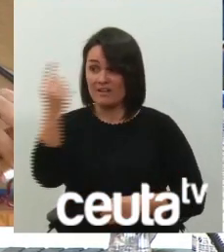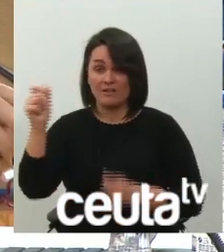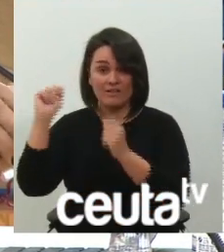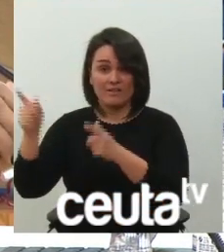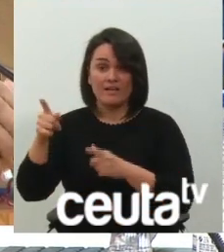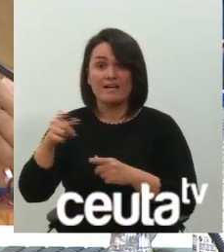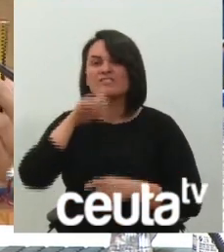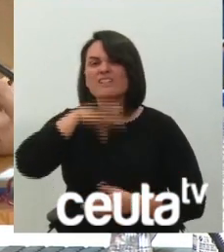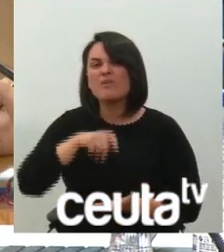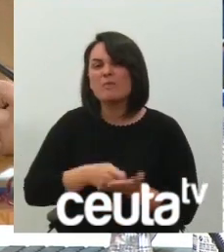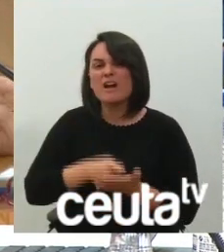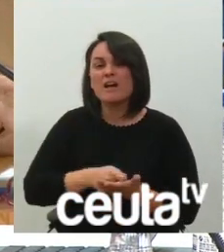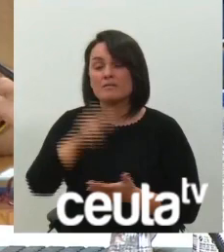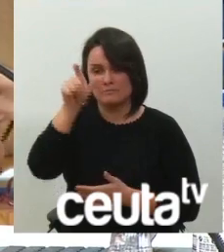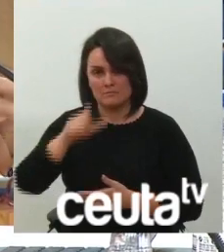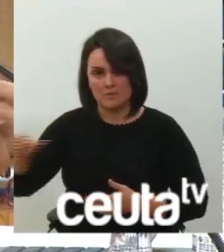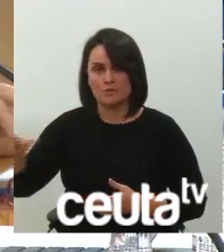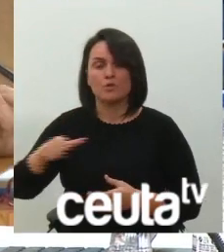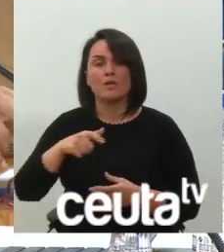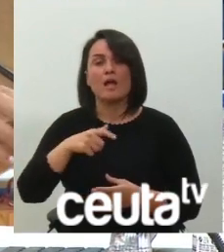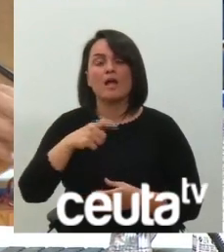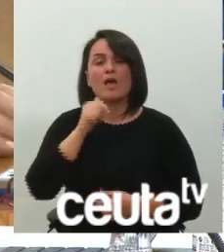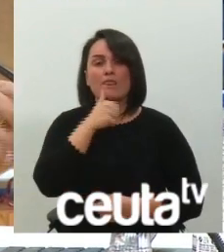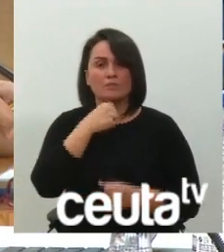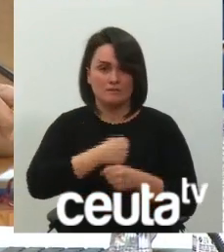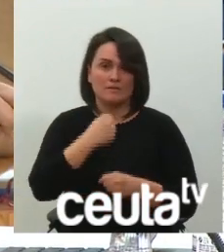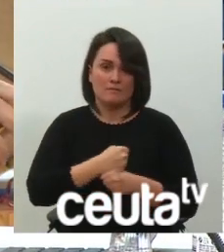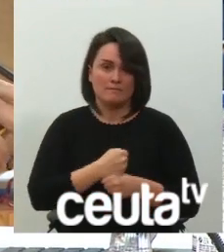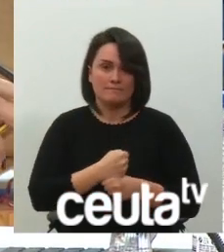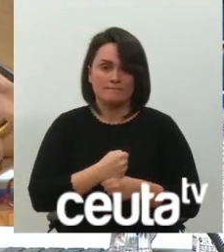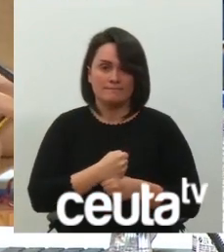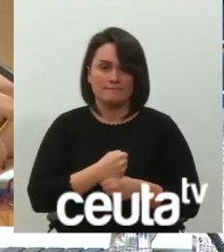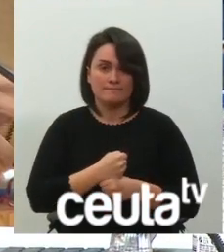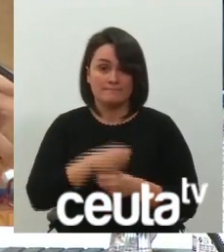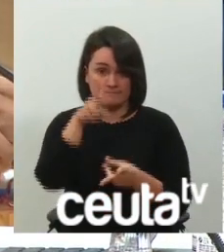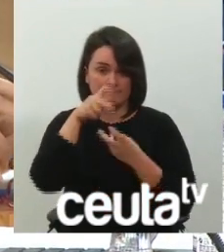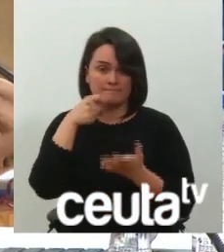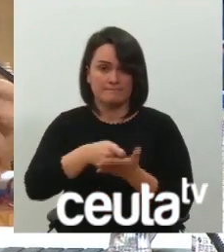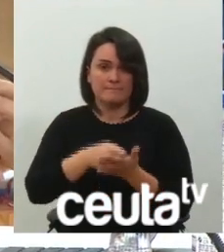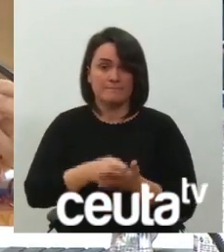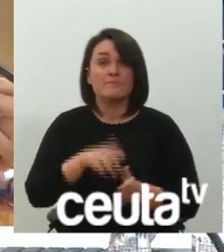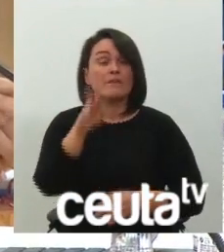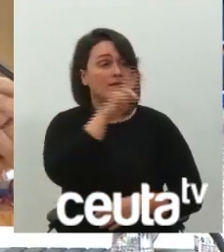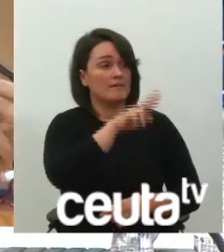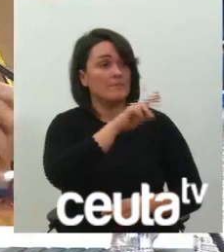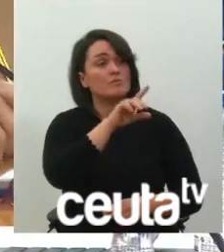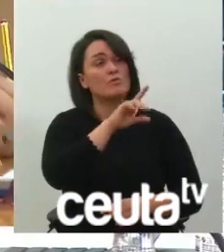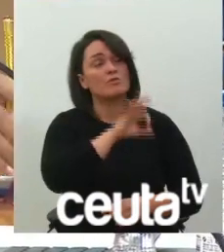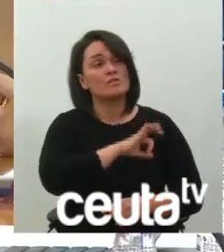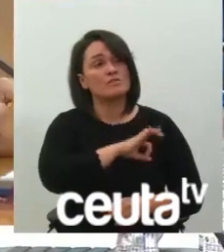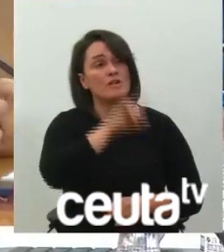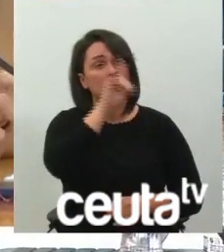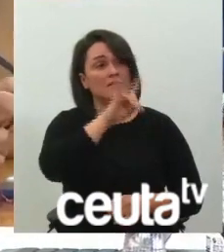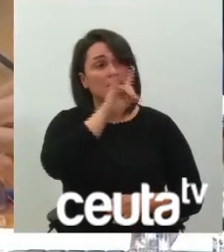que egídio sin gracia de juan vivas que la señora chandiramani no tengo que repetir señor estando man y yo sé que usted no le gusta y